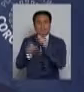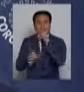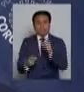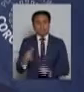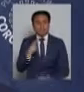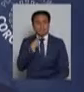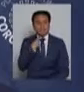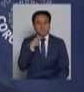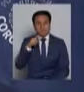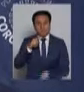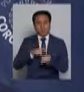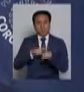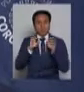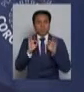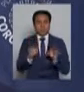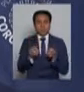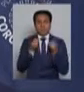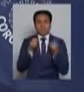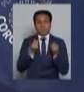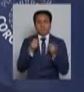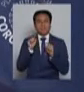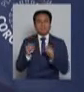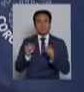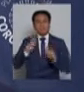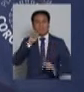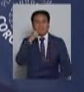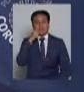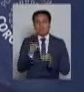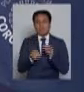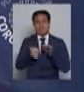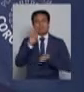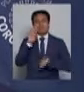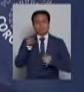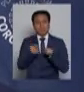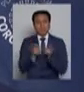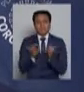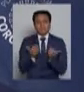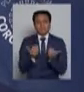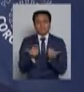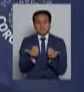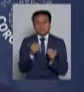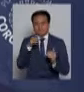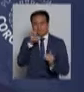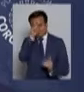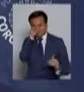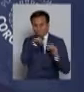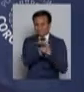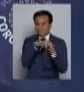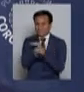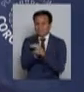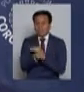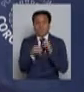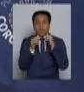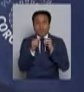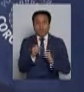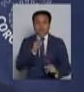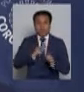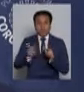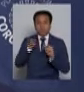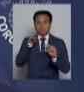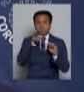están afectadas en este momento, y evidentemente eso se traduce en más necesidad de hospitalización. Tenemos la capacidad de